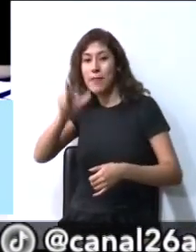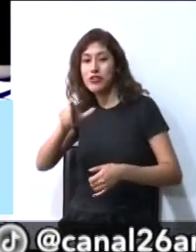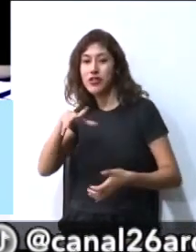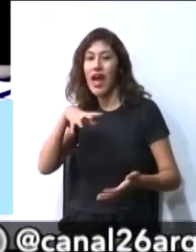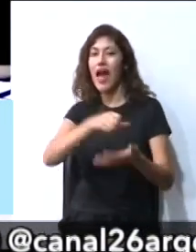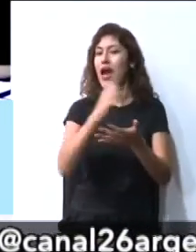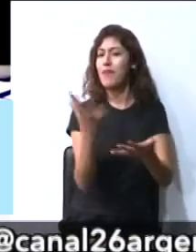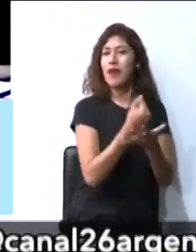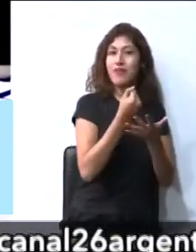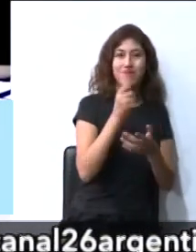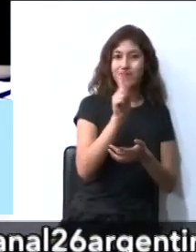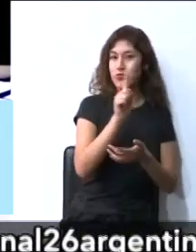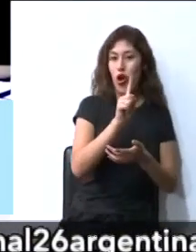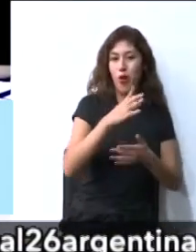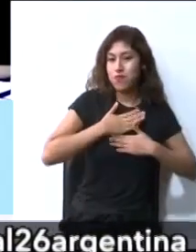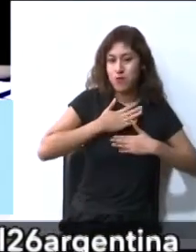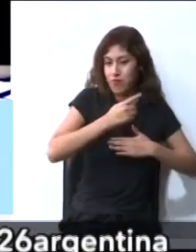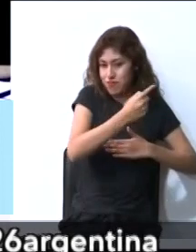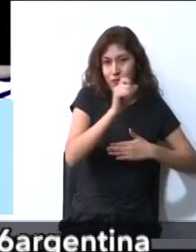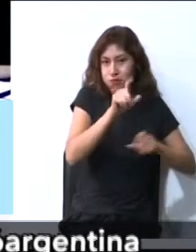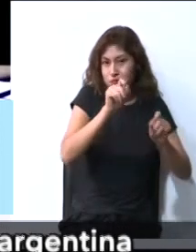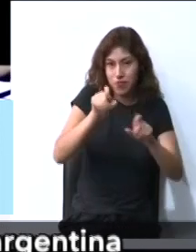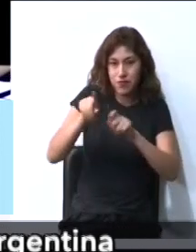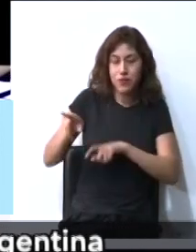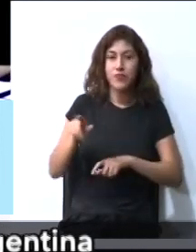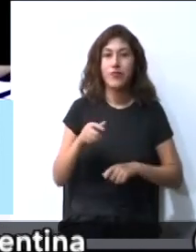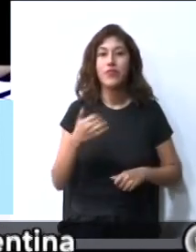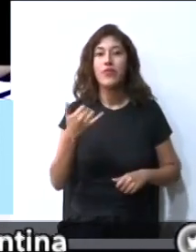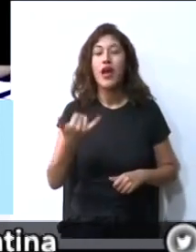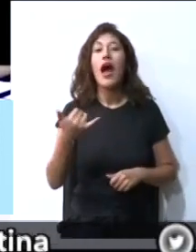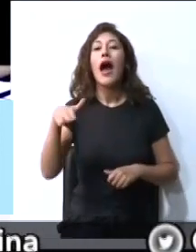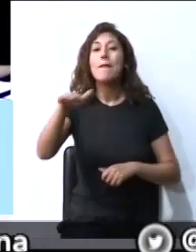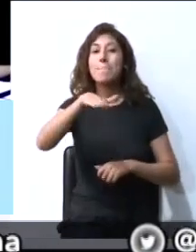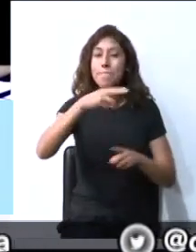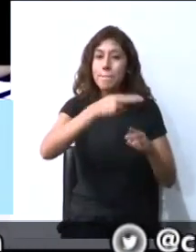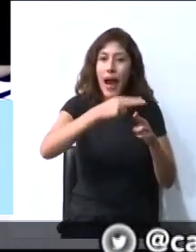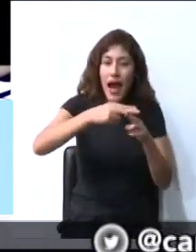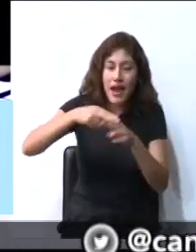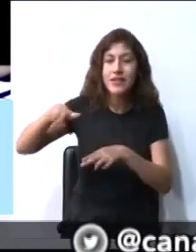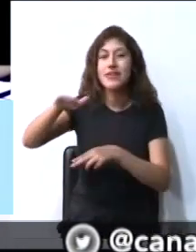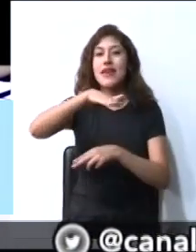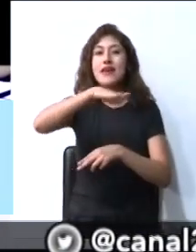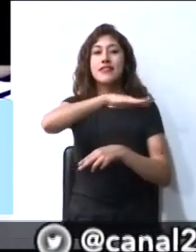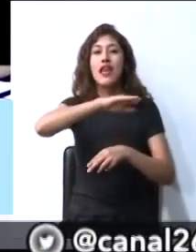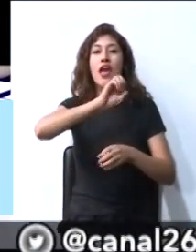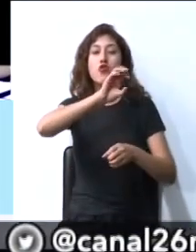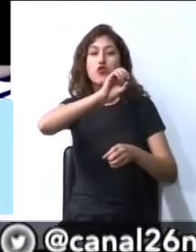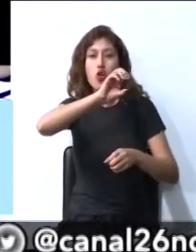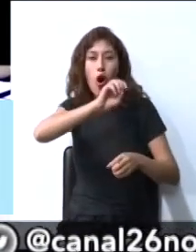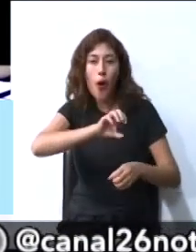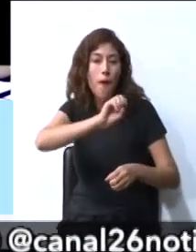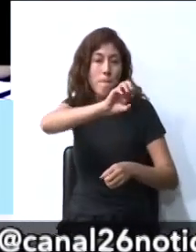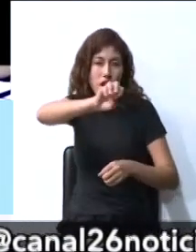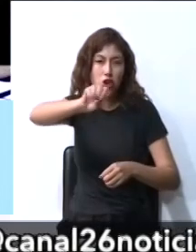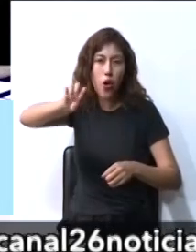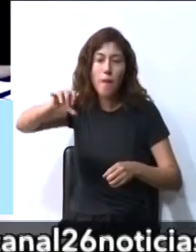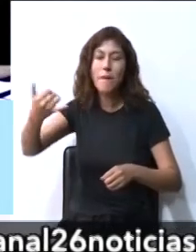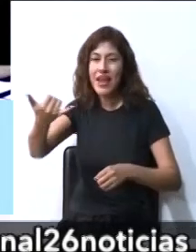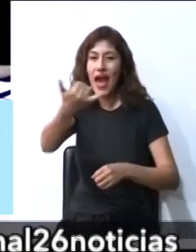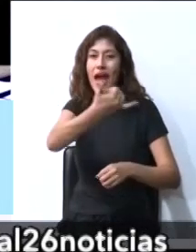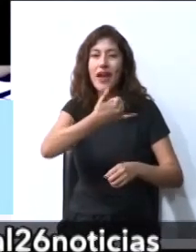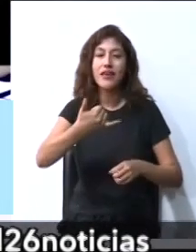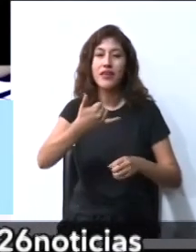centros de salud, plazas, parques, calles, con el nombre en cada cuadra, con el número en cada casa, como en cualquier otro barrio de la